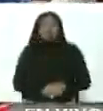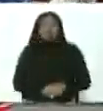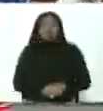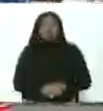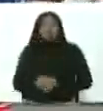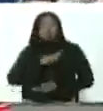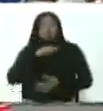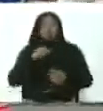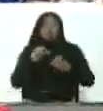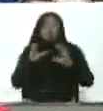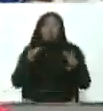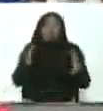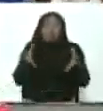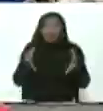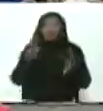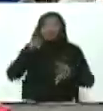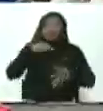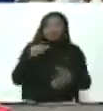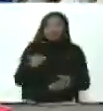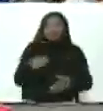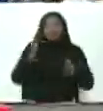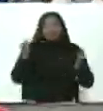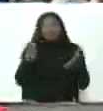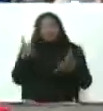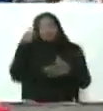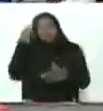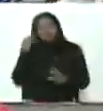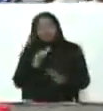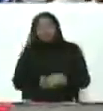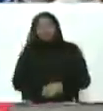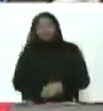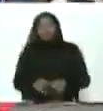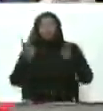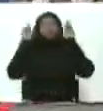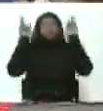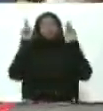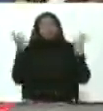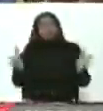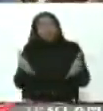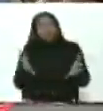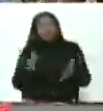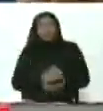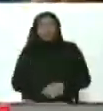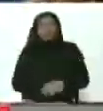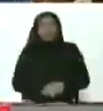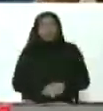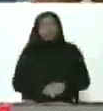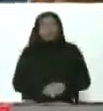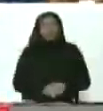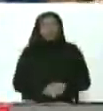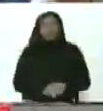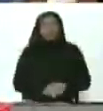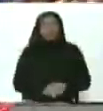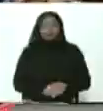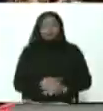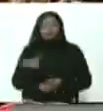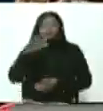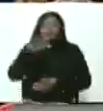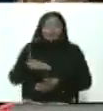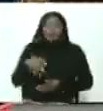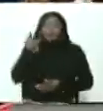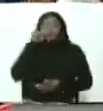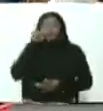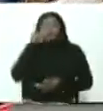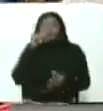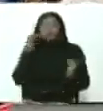Ganamos. Por fin ganamos una. Por fin ganamos una. ¿Dónde están los hombres